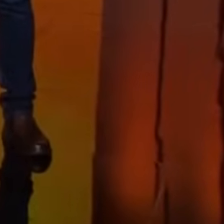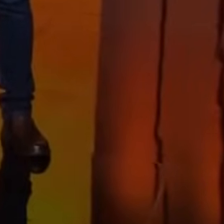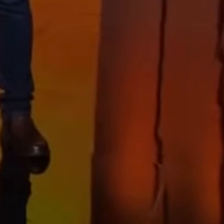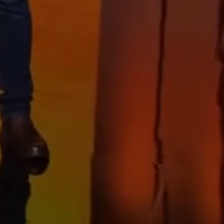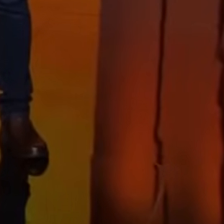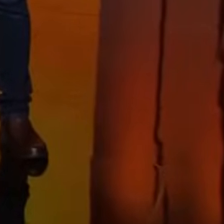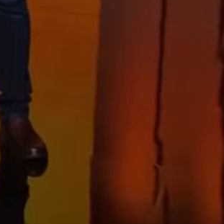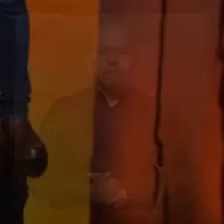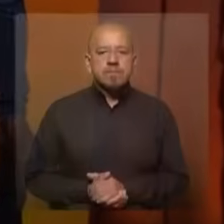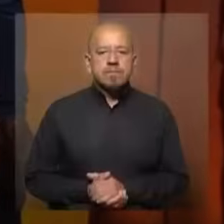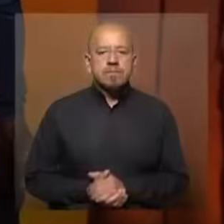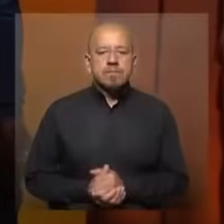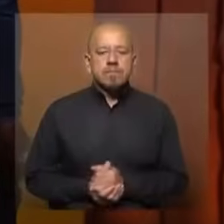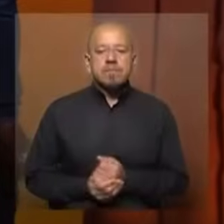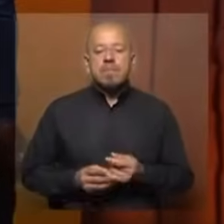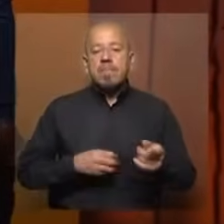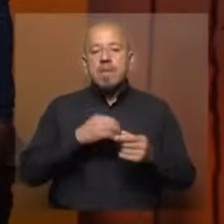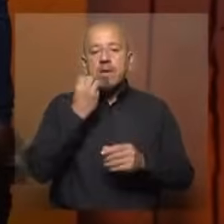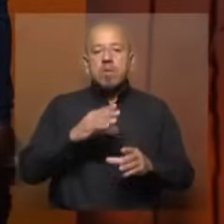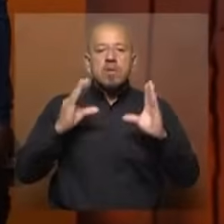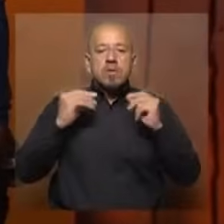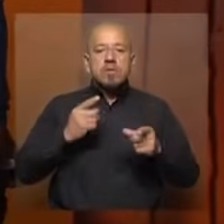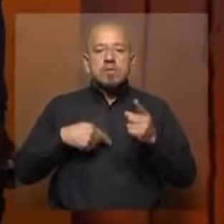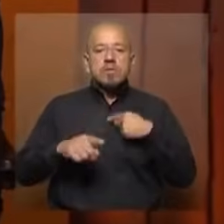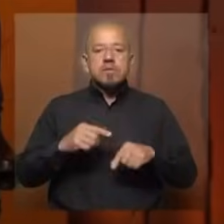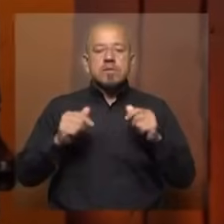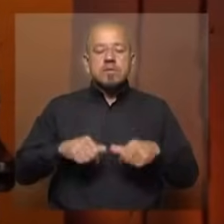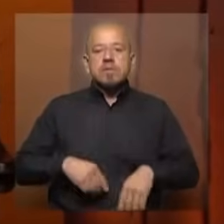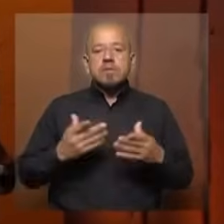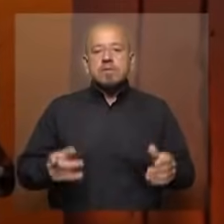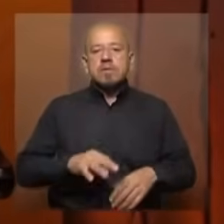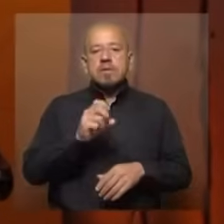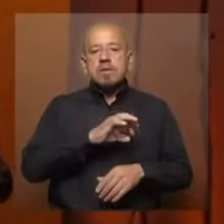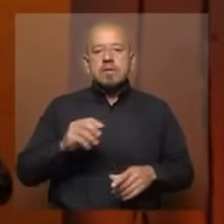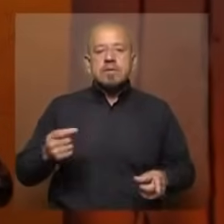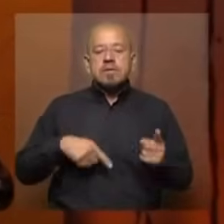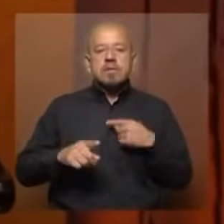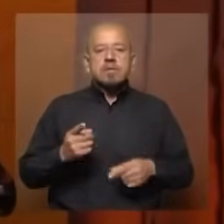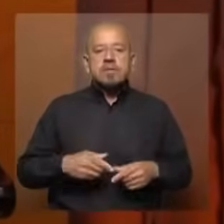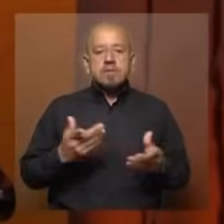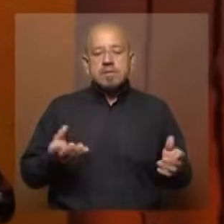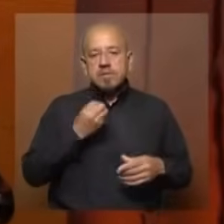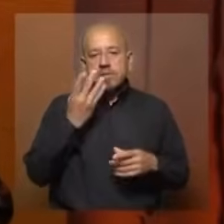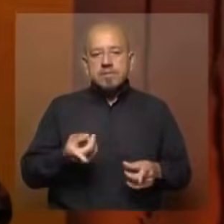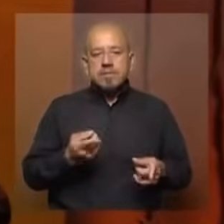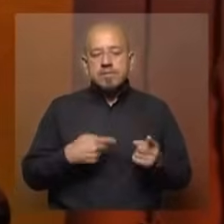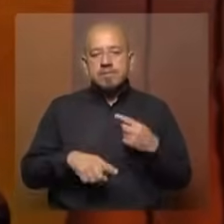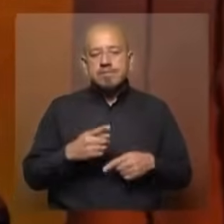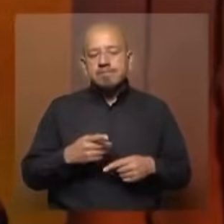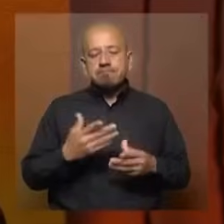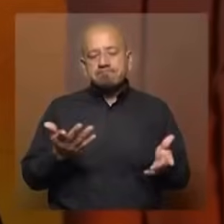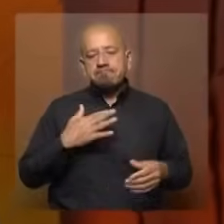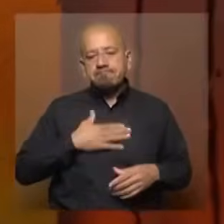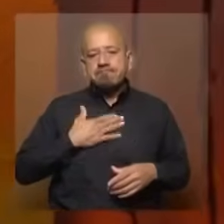Muy buenas noches a las 21 horas y en el vivo de TV Ciudad, esto es La Letra Chica. Maite Sarasola, ¿cómo estás? Jorge Temponi, ¿cómo andás? Bien,